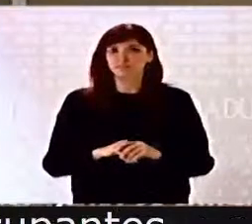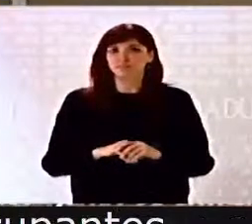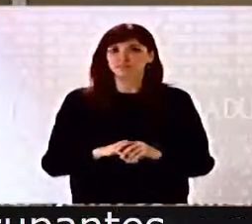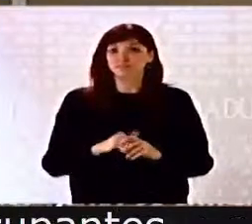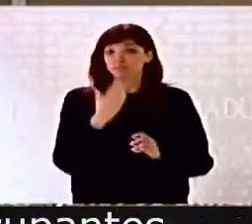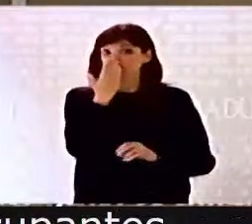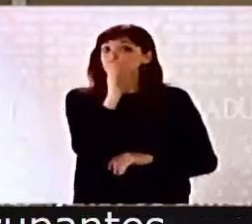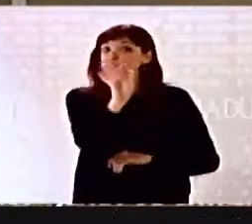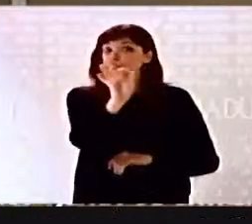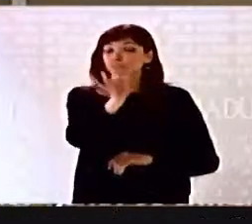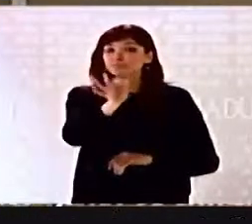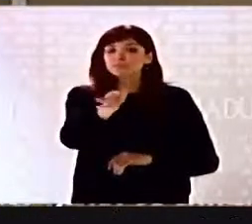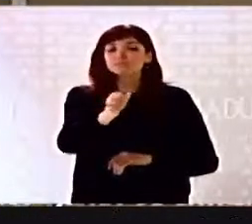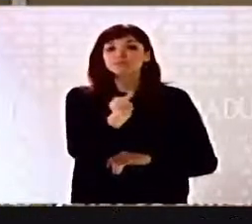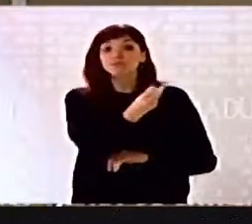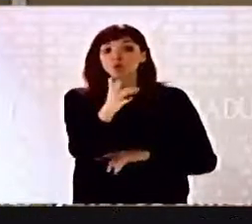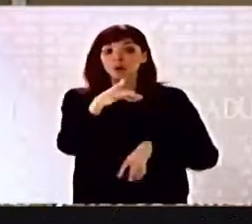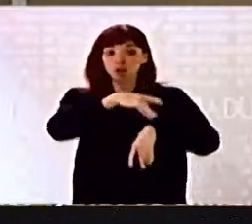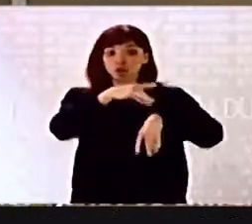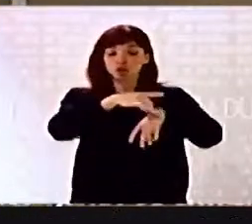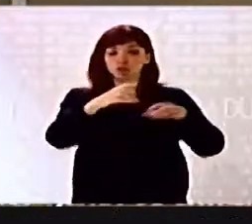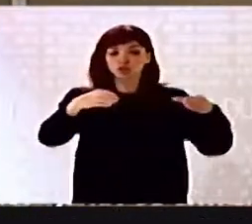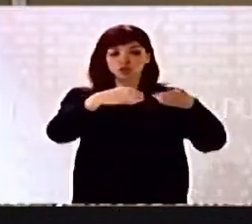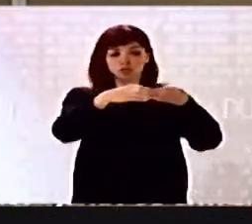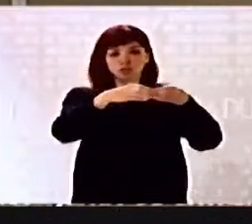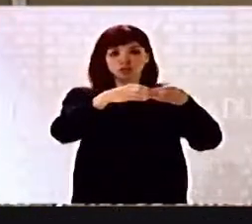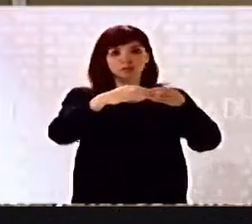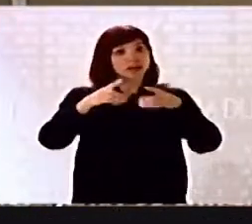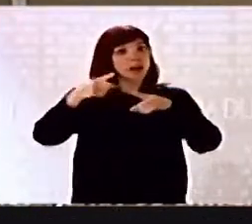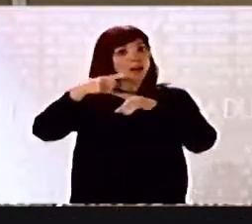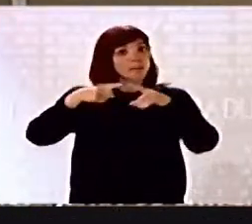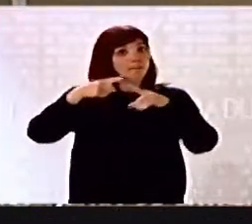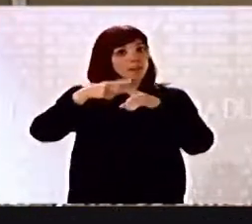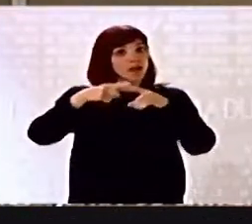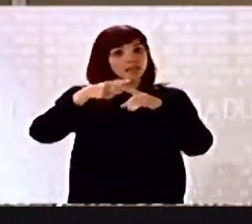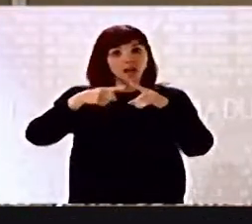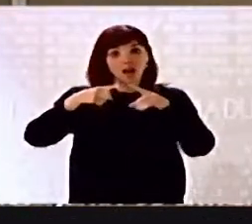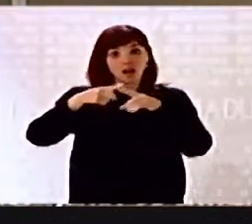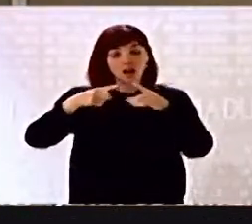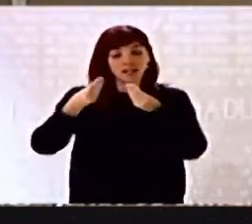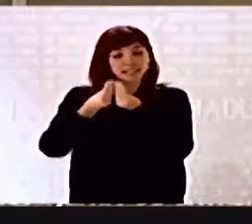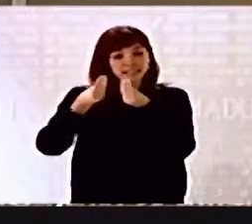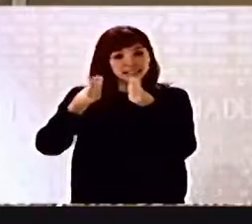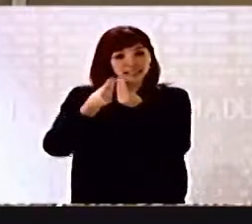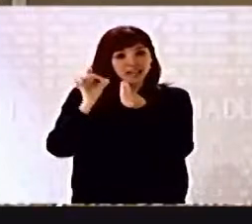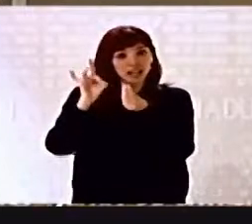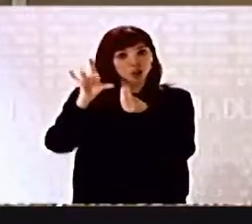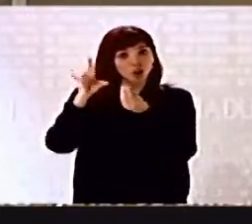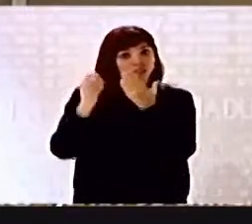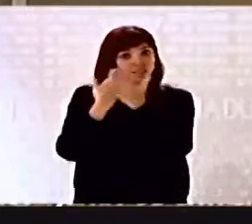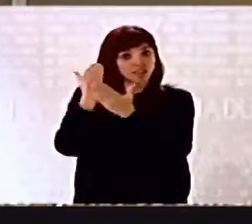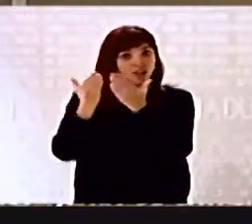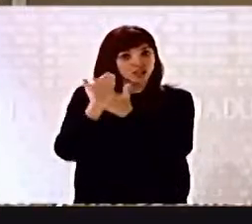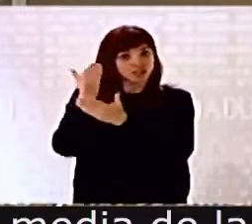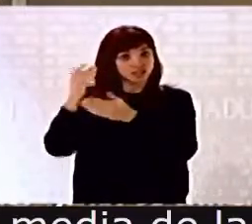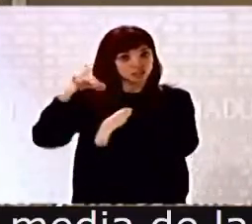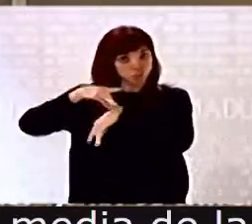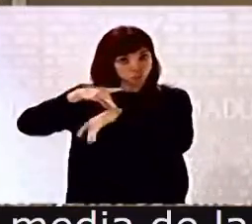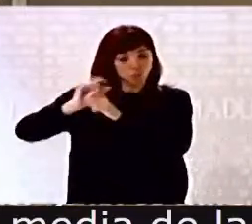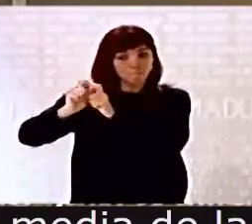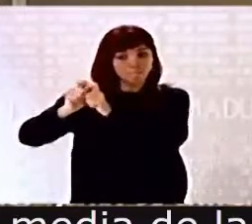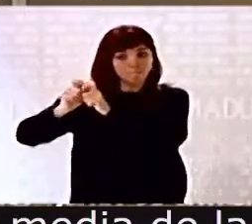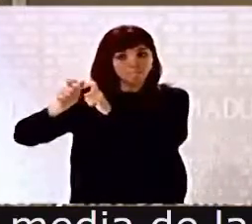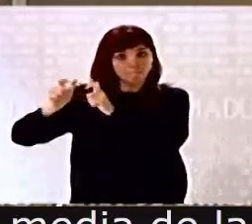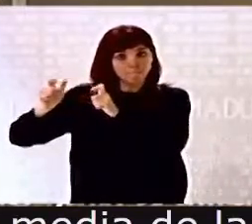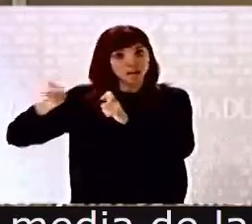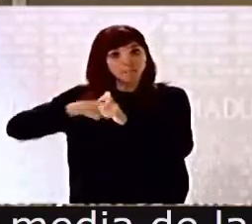Cierto es también que estas cifras están por debajo de la media de la incidencia acumulada a los 14 días de la